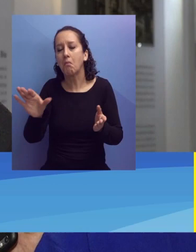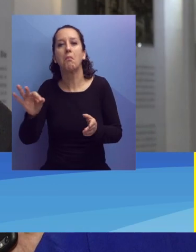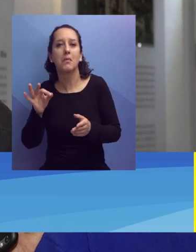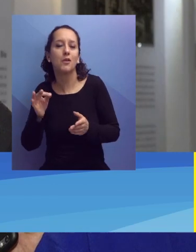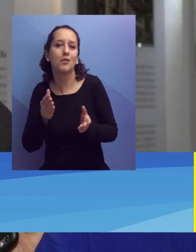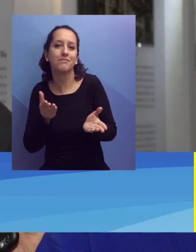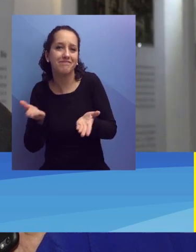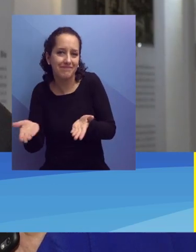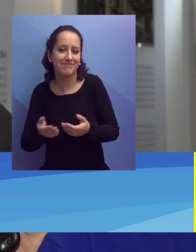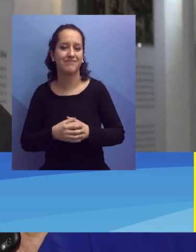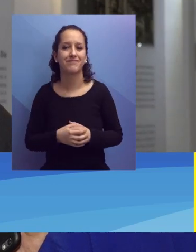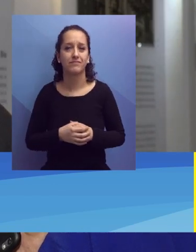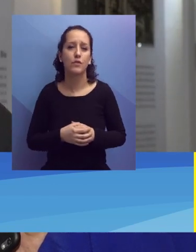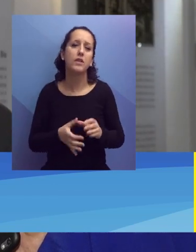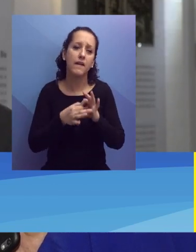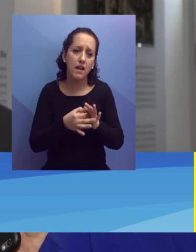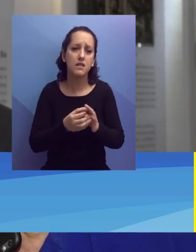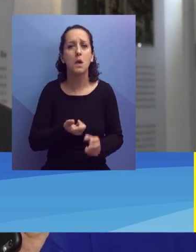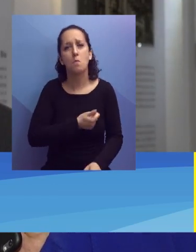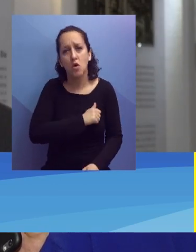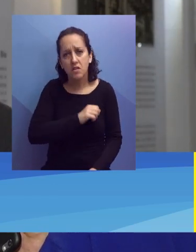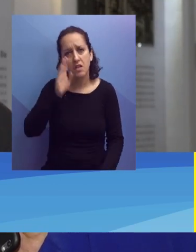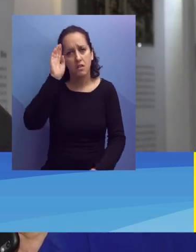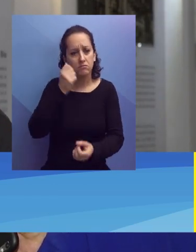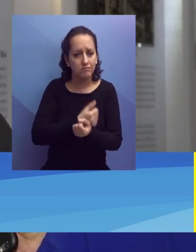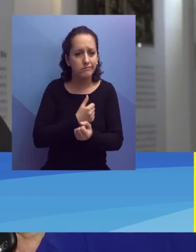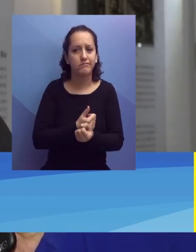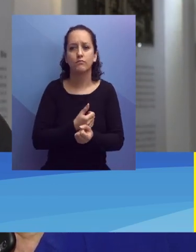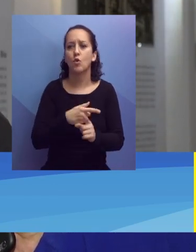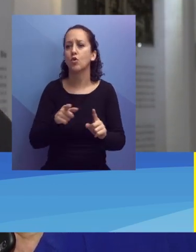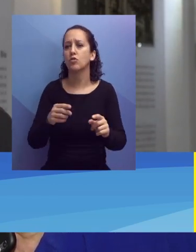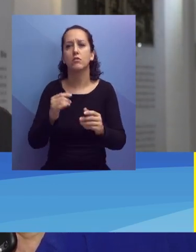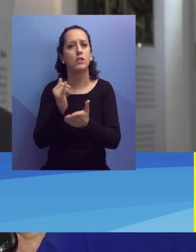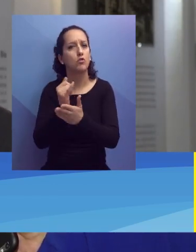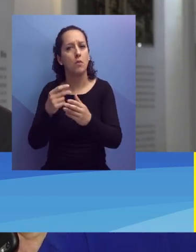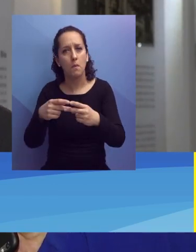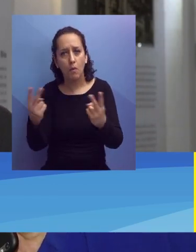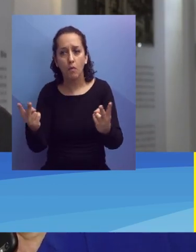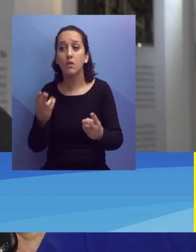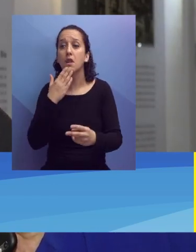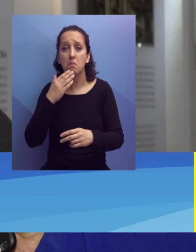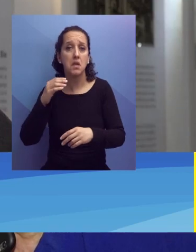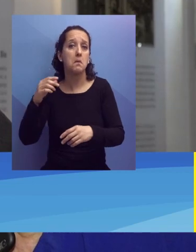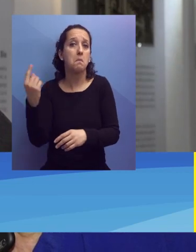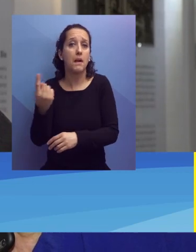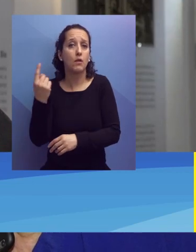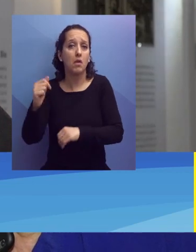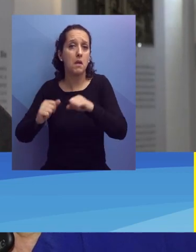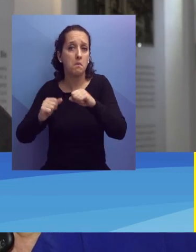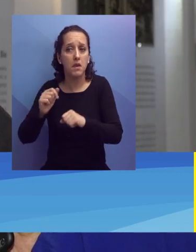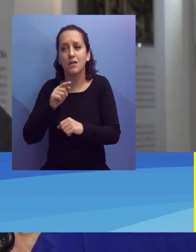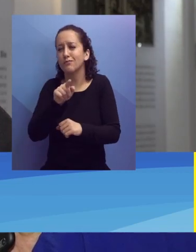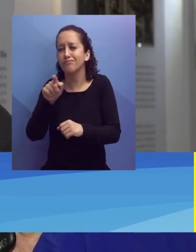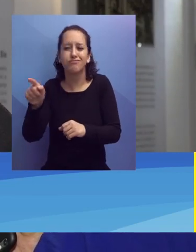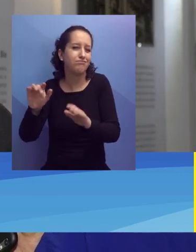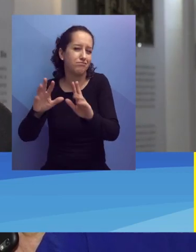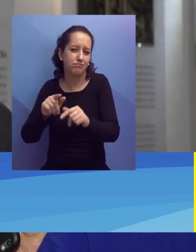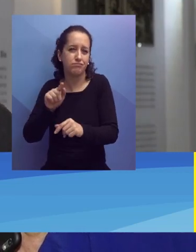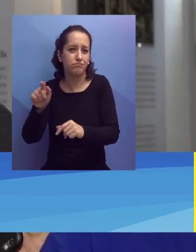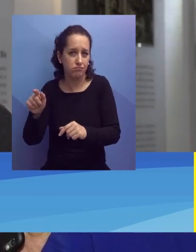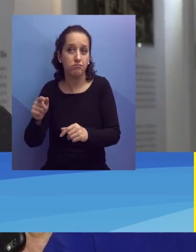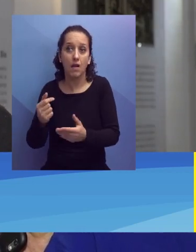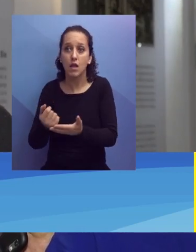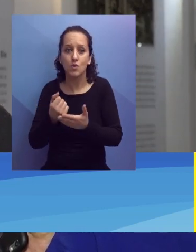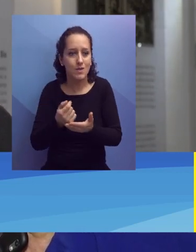convocatoria de las policías, ¿verdad?, de otras reparticiones públicas, del mundo privado, que también se han hecho presentes y que nos